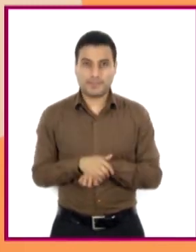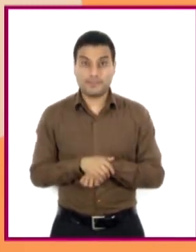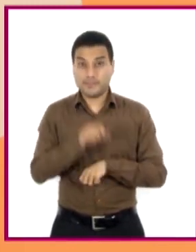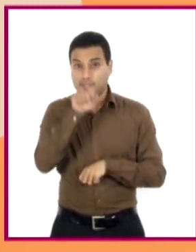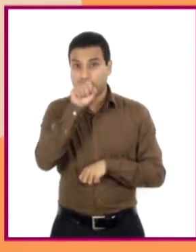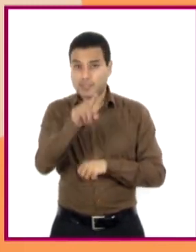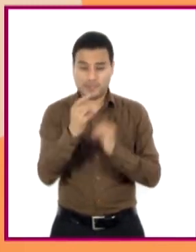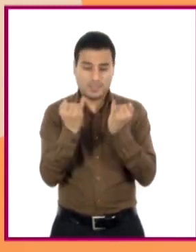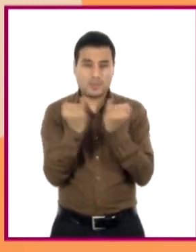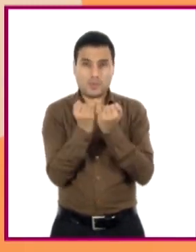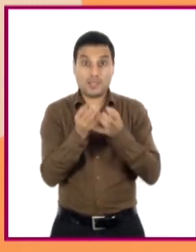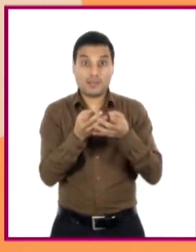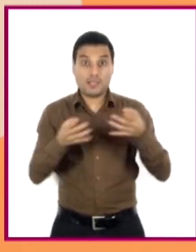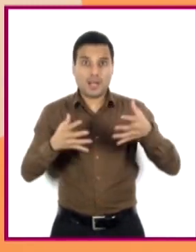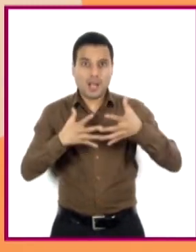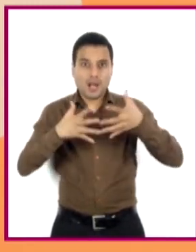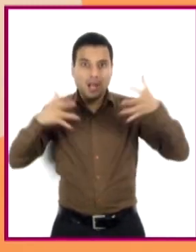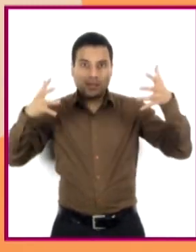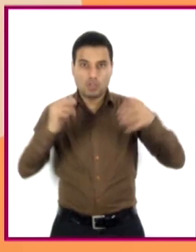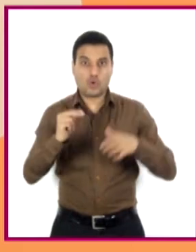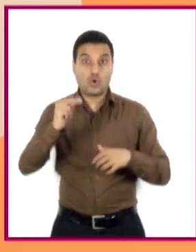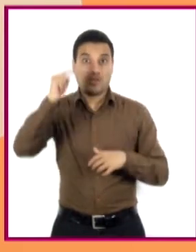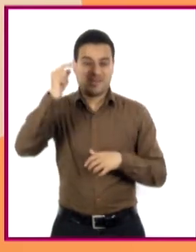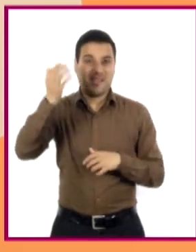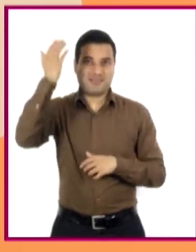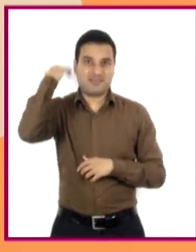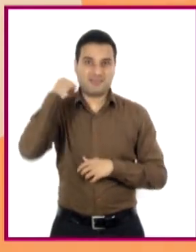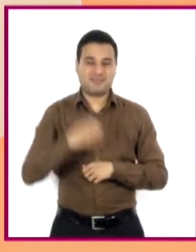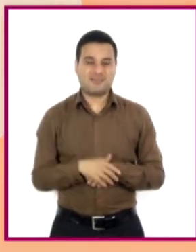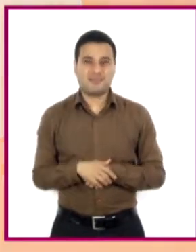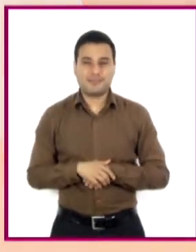extensión territorial hacia el norte de nuestro país.